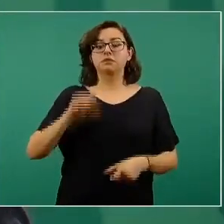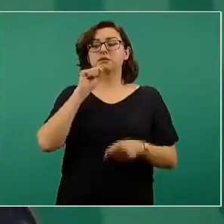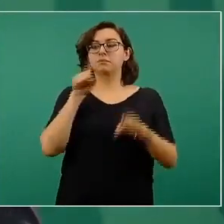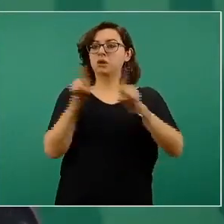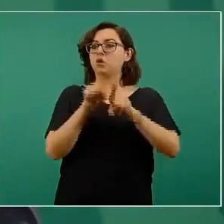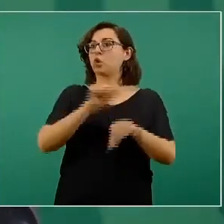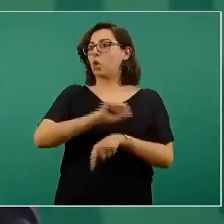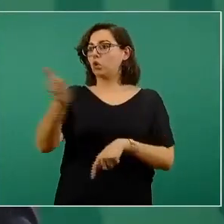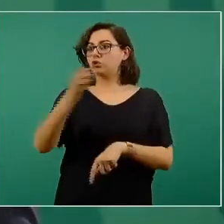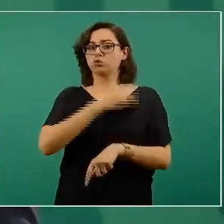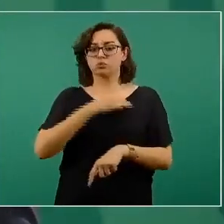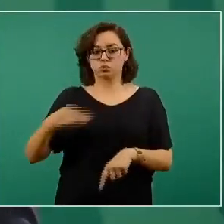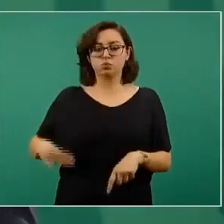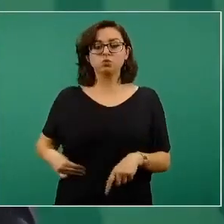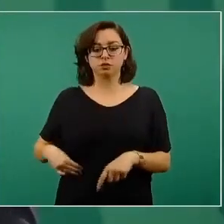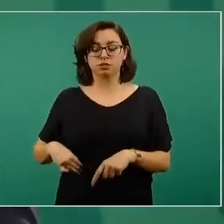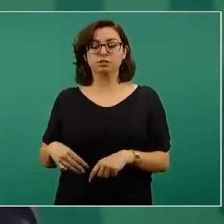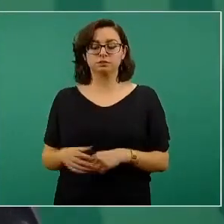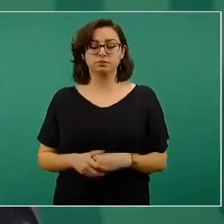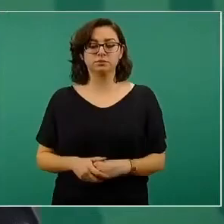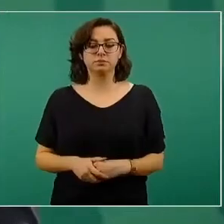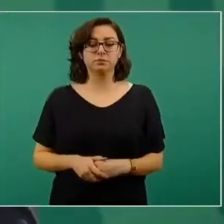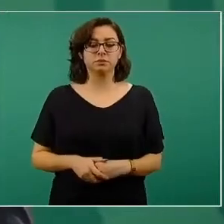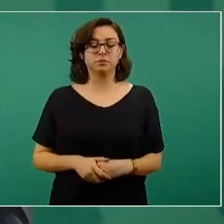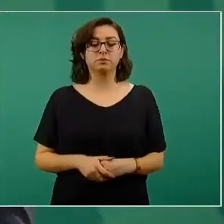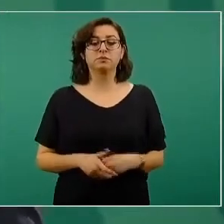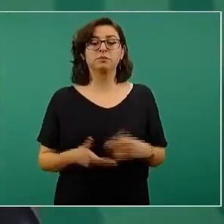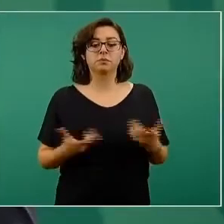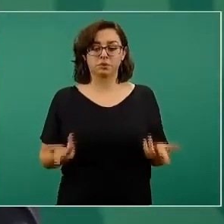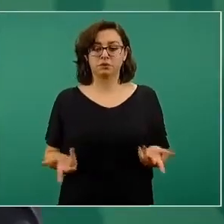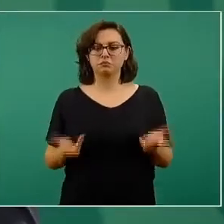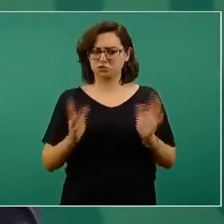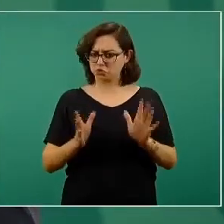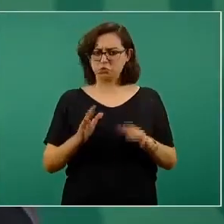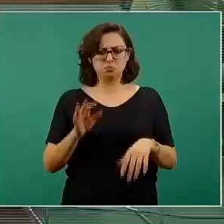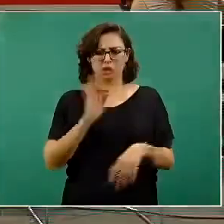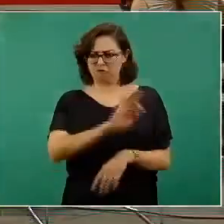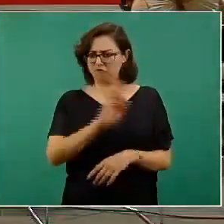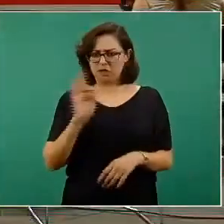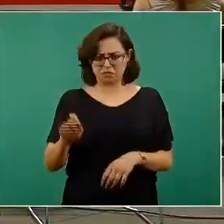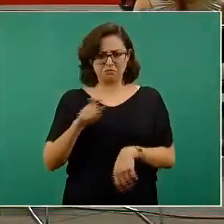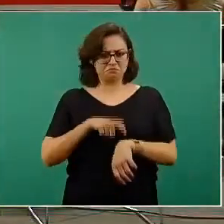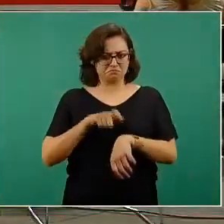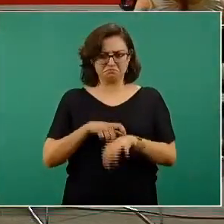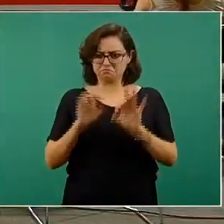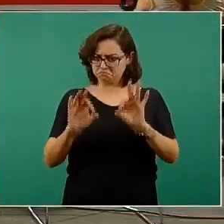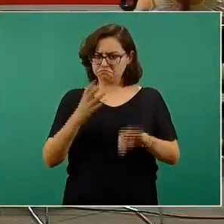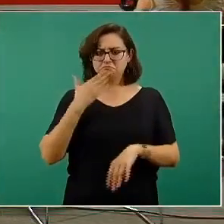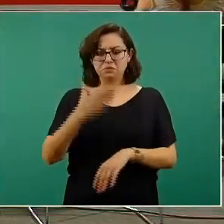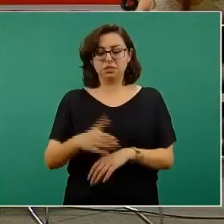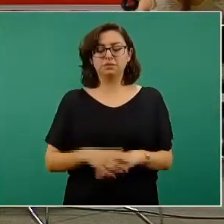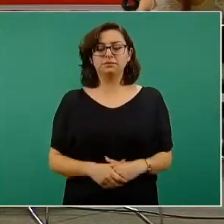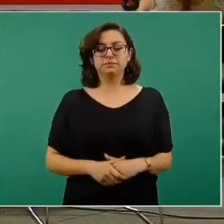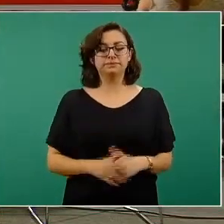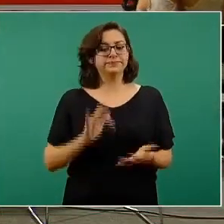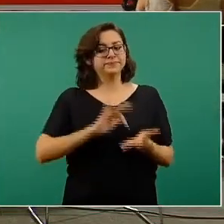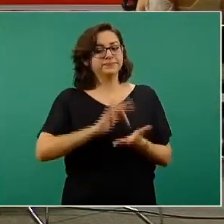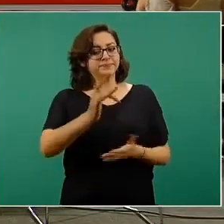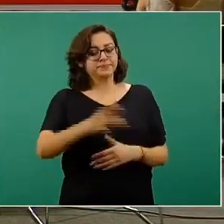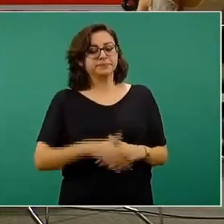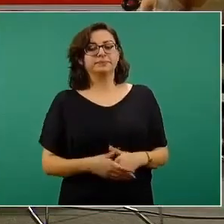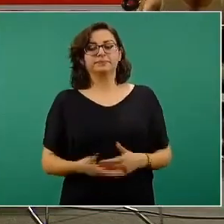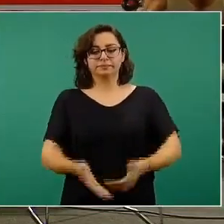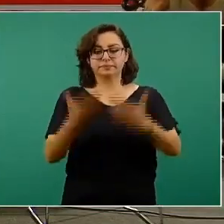en donde utilizaron esta vacuna, y esto está en base a lo programado para efecto de las fechas. Gracias, muy amables. Gracias.